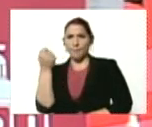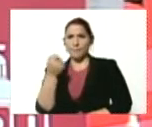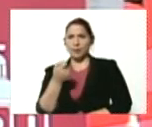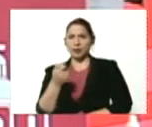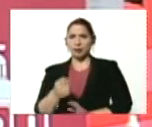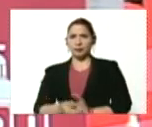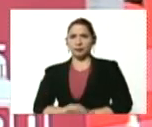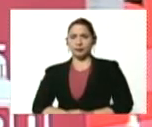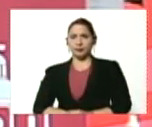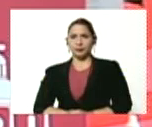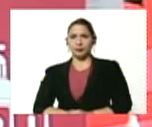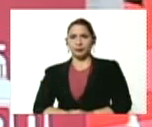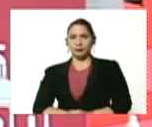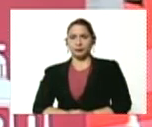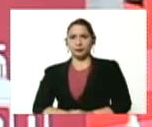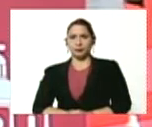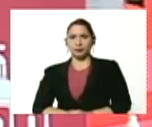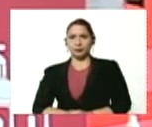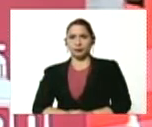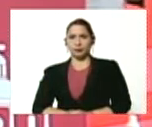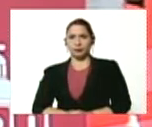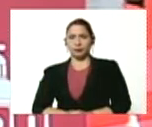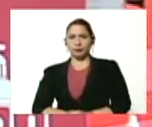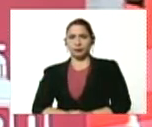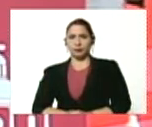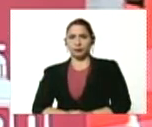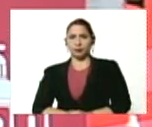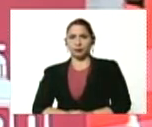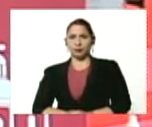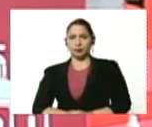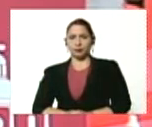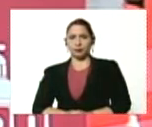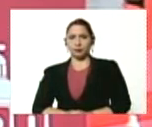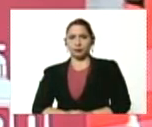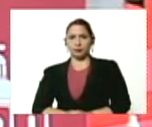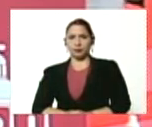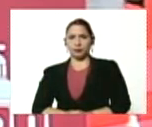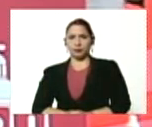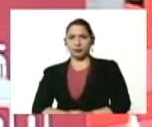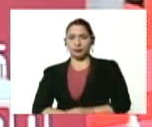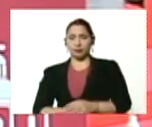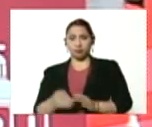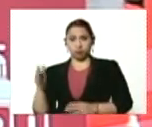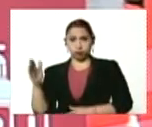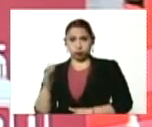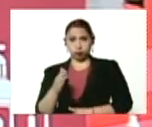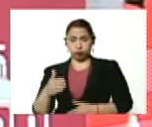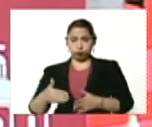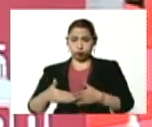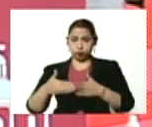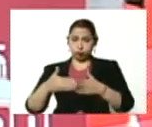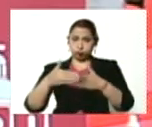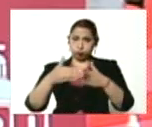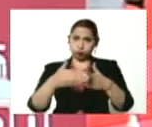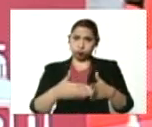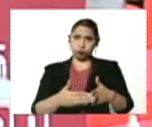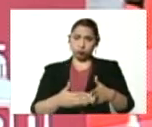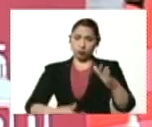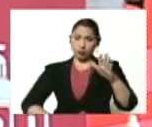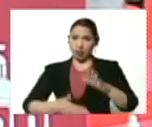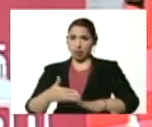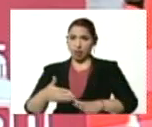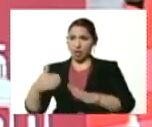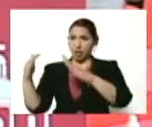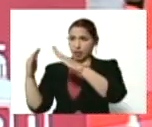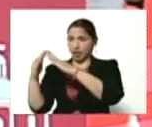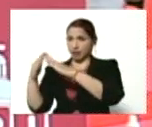Como Montesino se negó a venirse en las lanchas que salieron desde la finca de